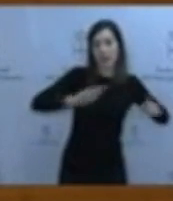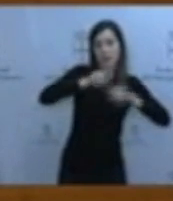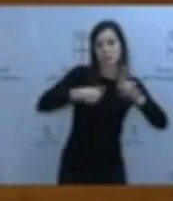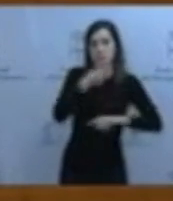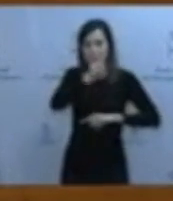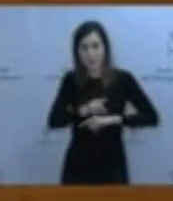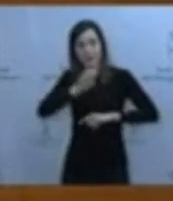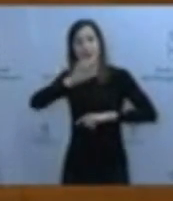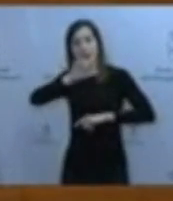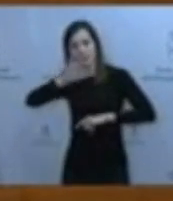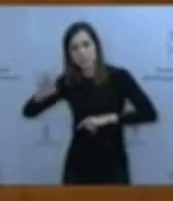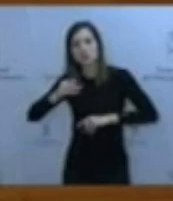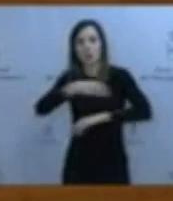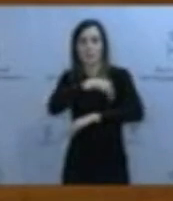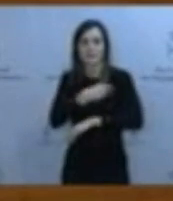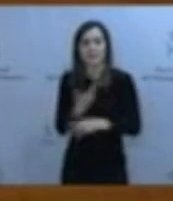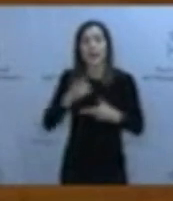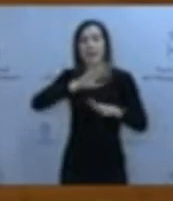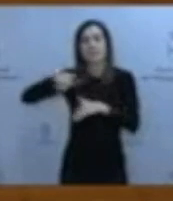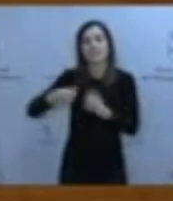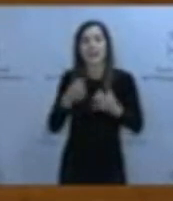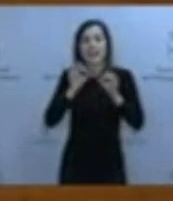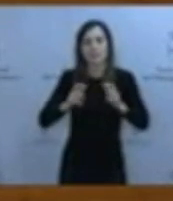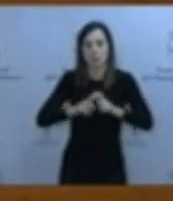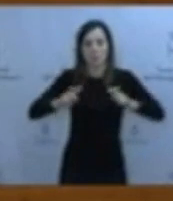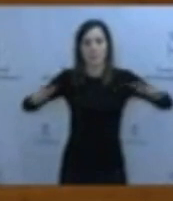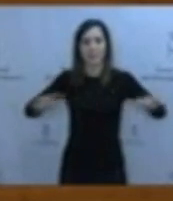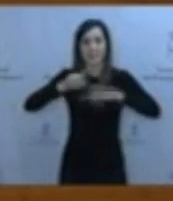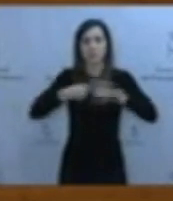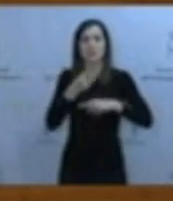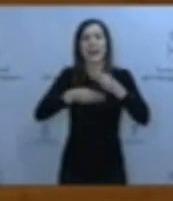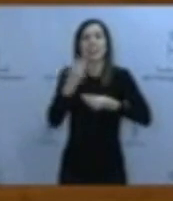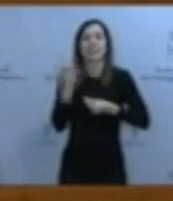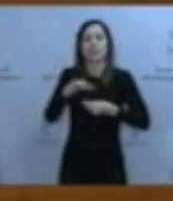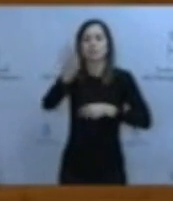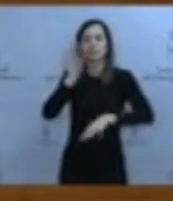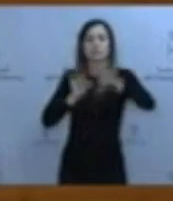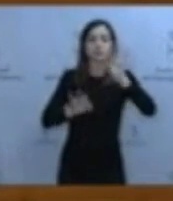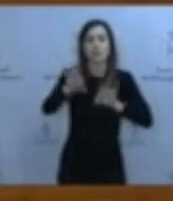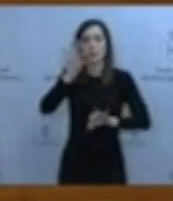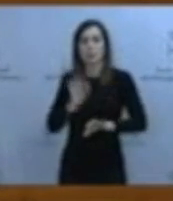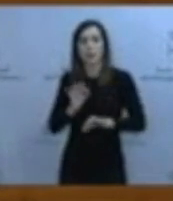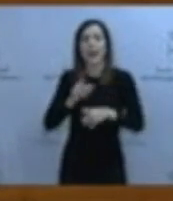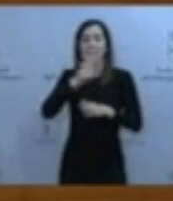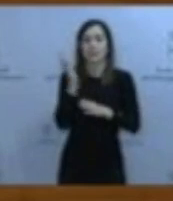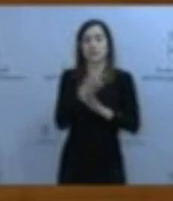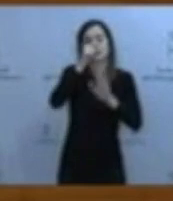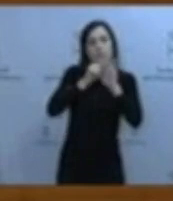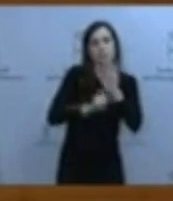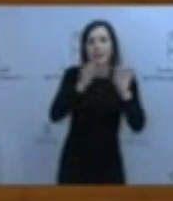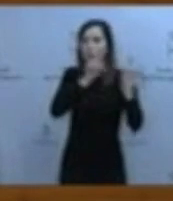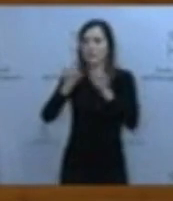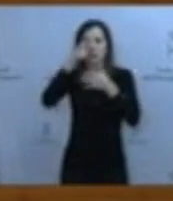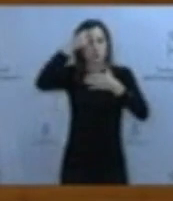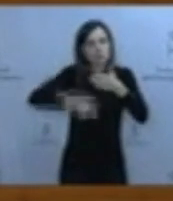aro se va estrechando de forma que el sistema, en vez de educarte, lo que hace es seleccionarte. Y te selecciona con criterios que no son estrictamente educativos,